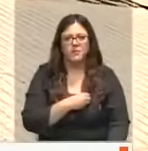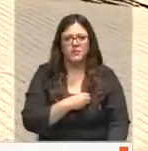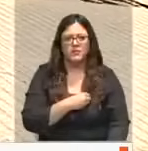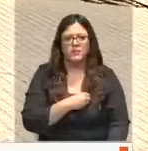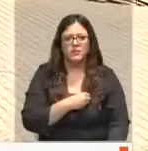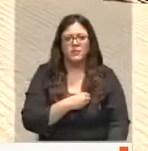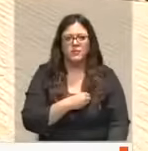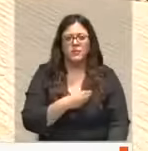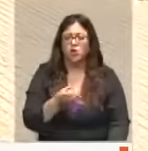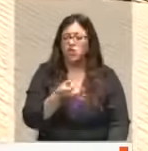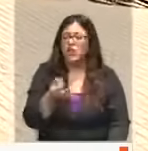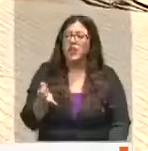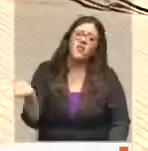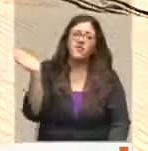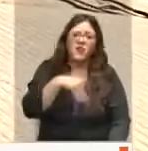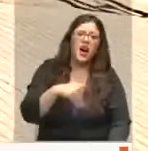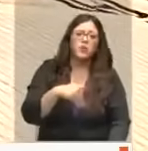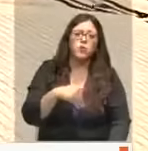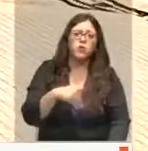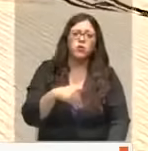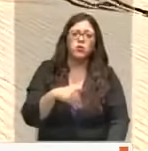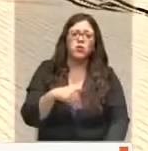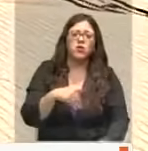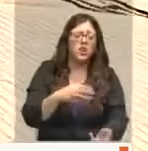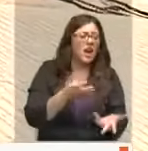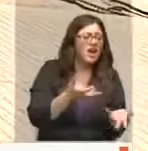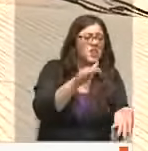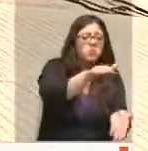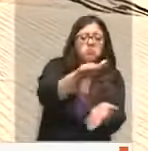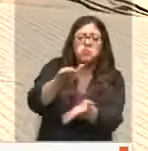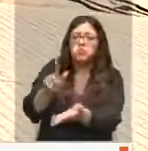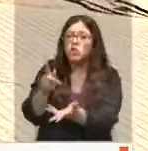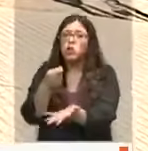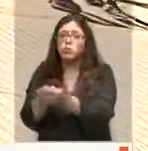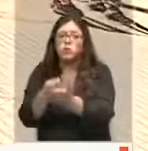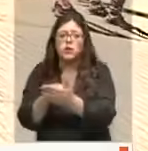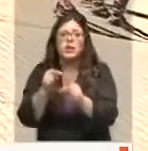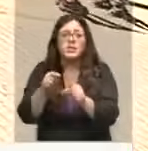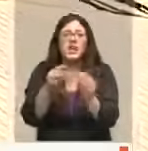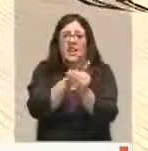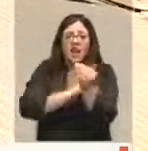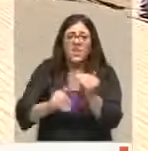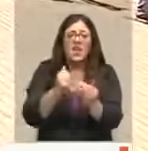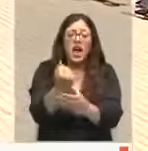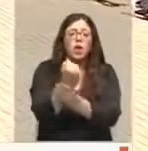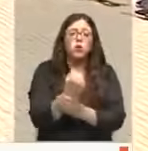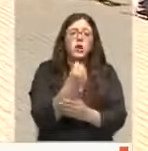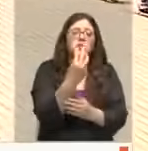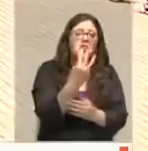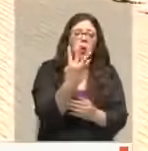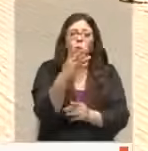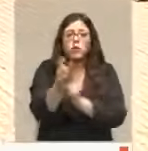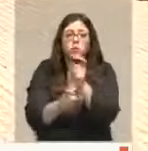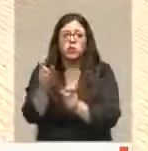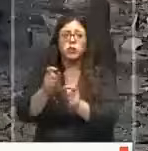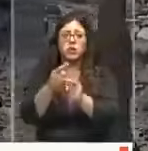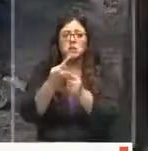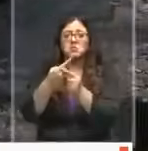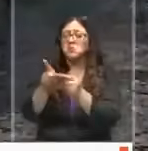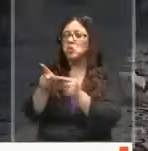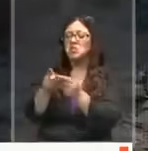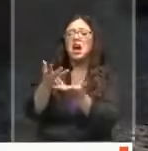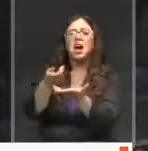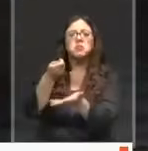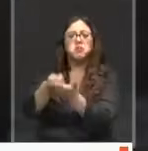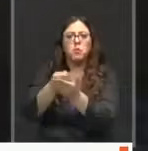vamos, consigamos lo que podamos y si no, compramos. Compramos, de nuestra vida nos ayudaron 3-4 personas. Y lo demás nos fuimos al súper y compramos.